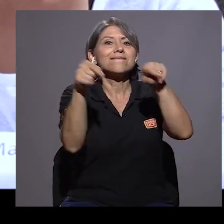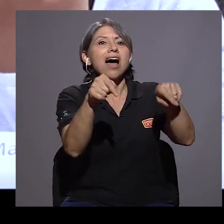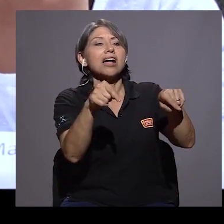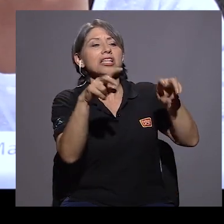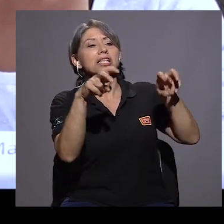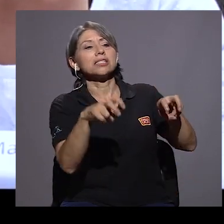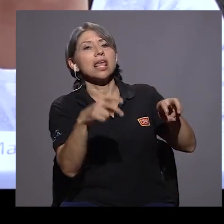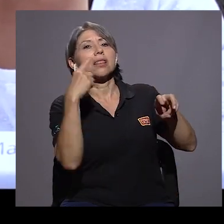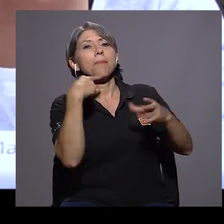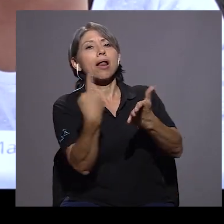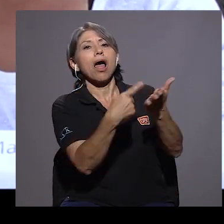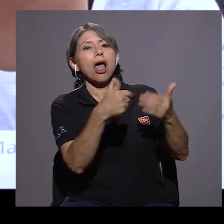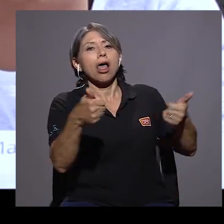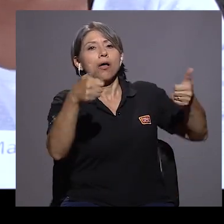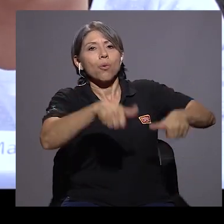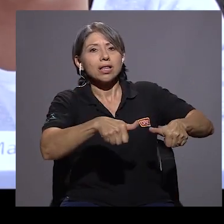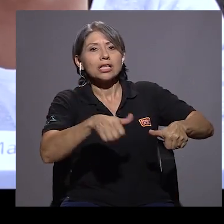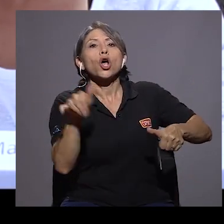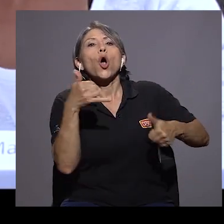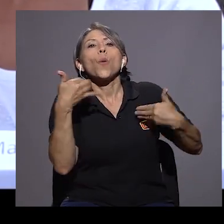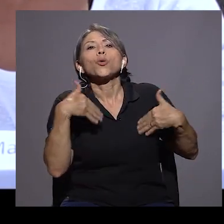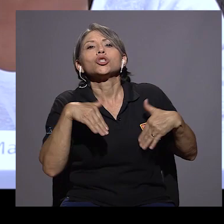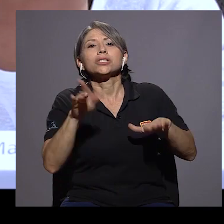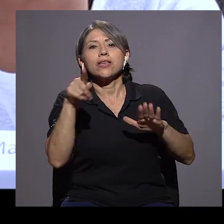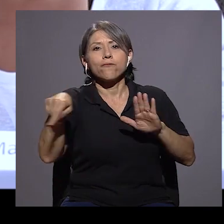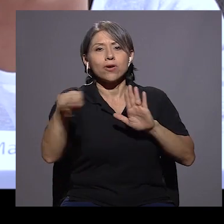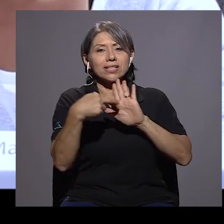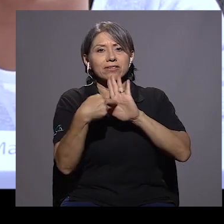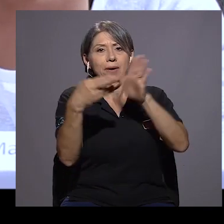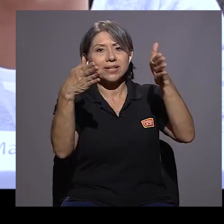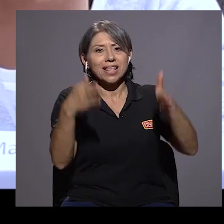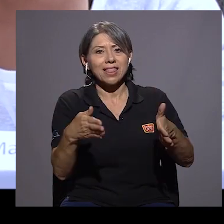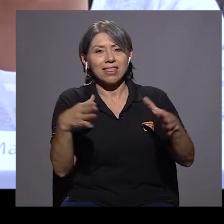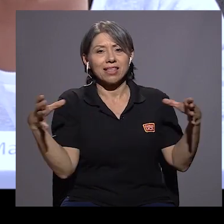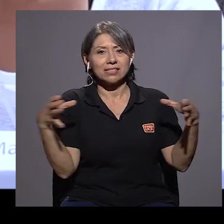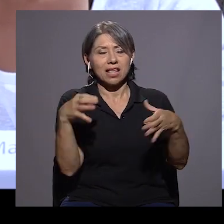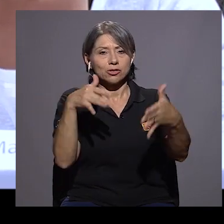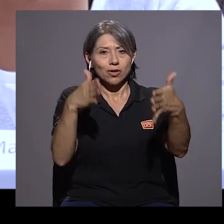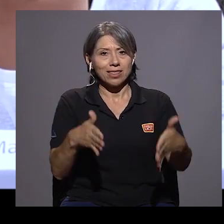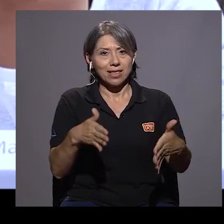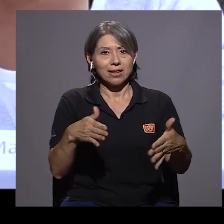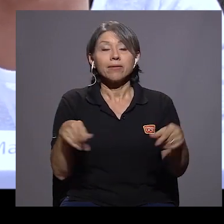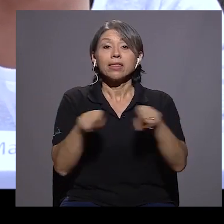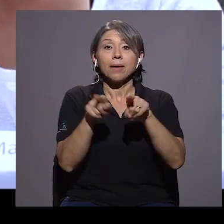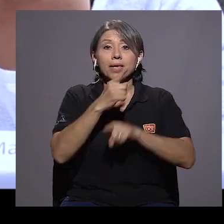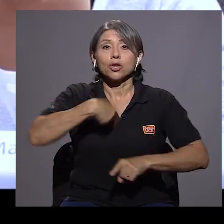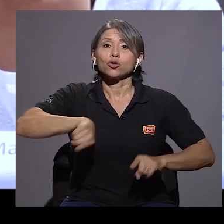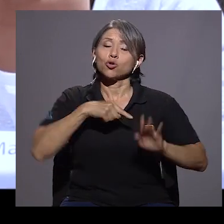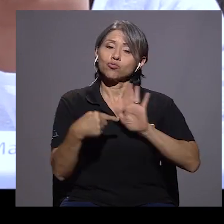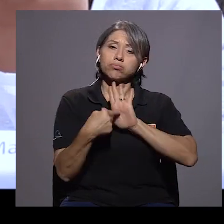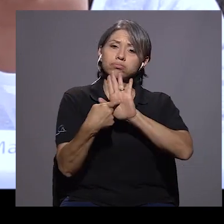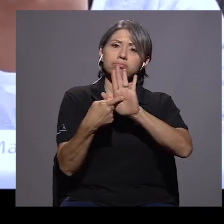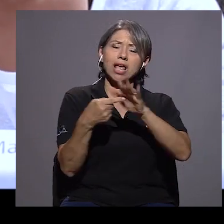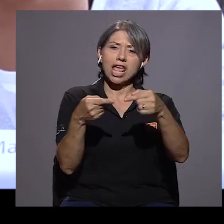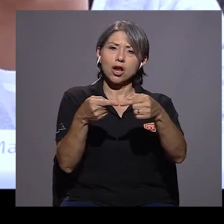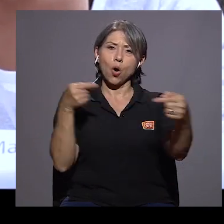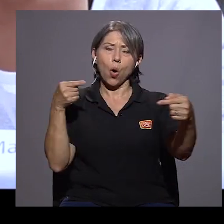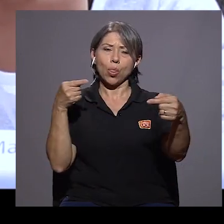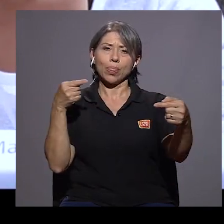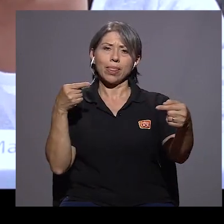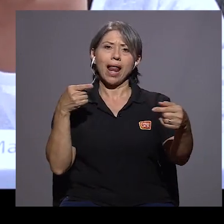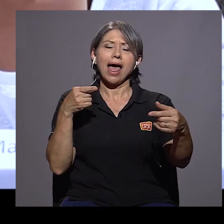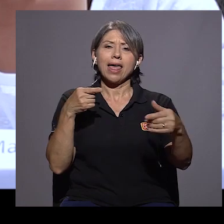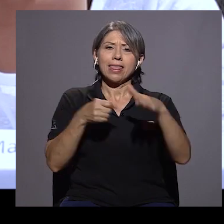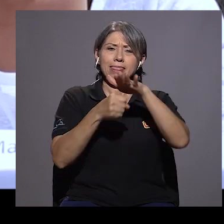van y se sientan a pactar acuerdos, como si fuesen representantes de ese movimiento estudiantil. Y finalmente nos